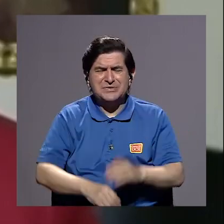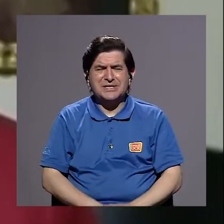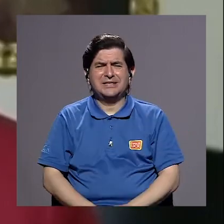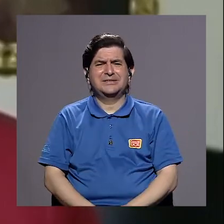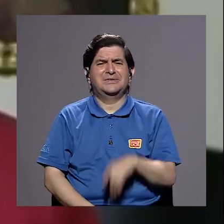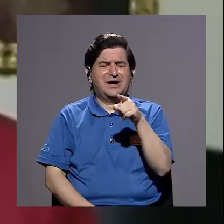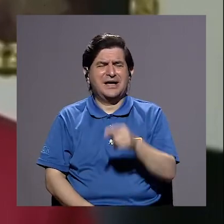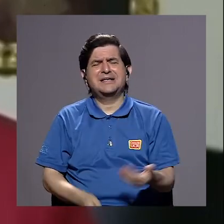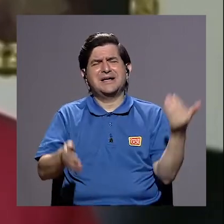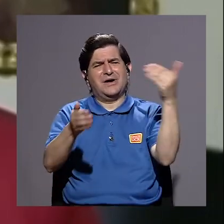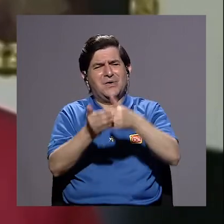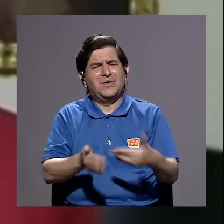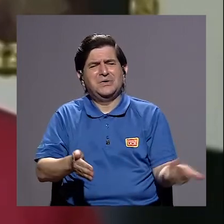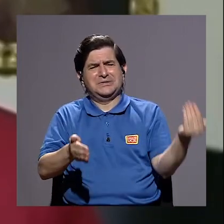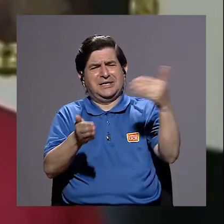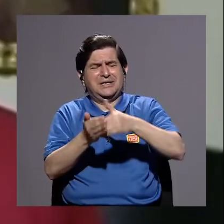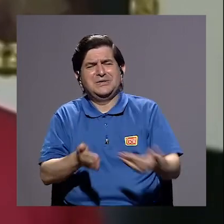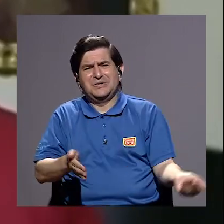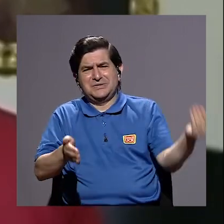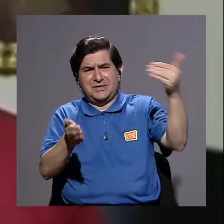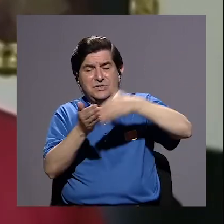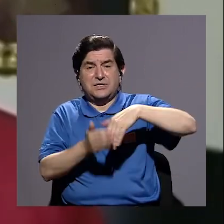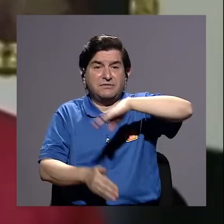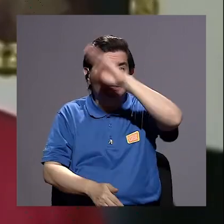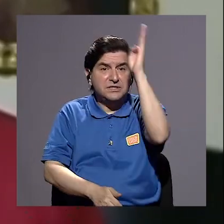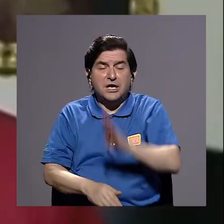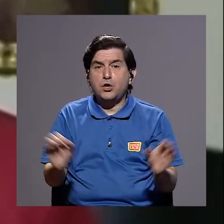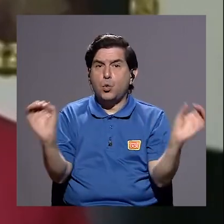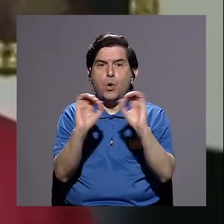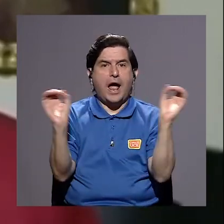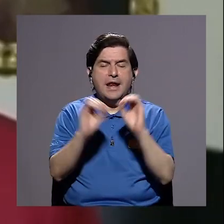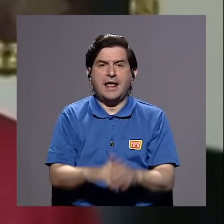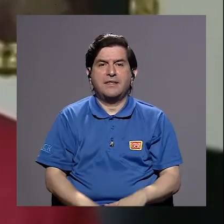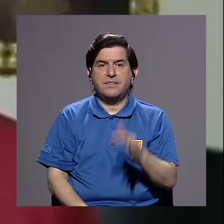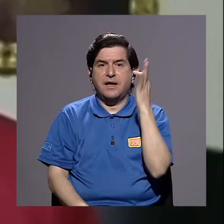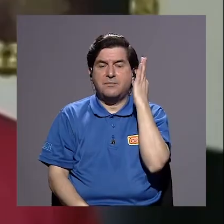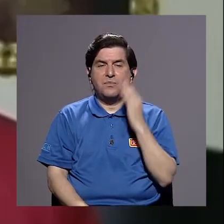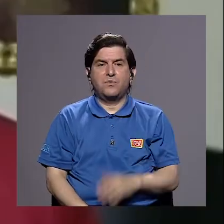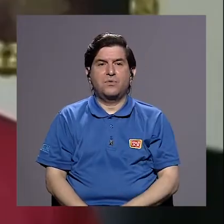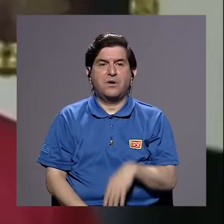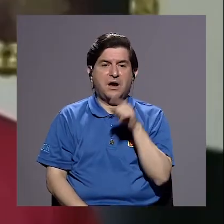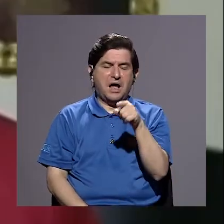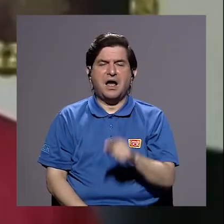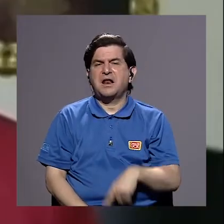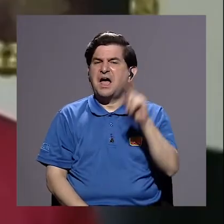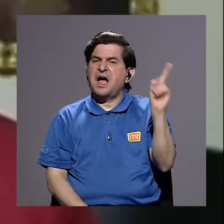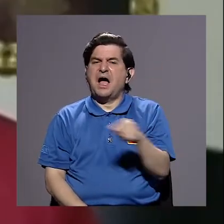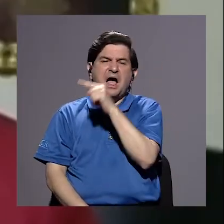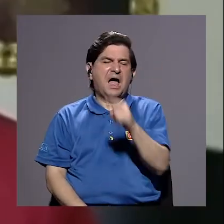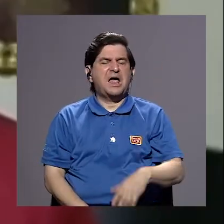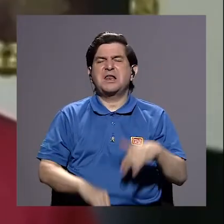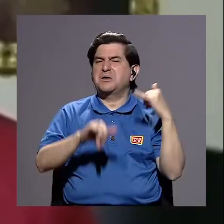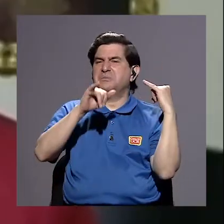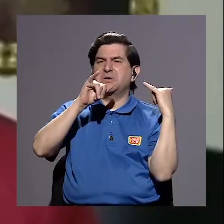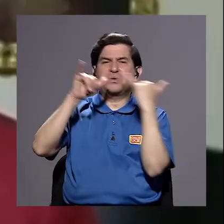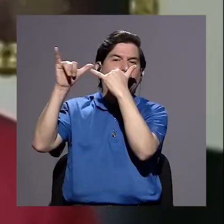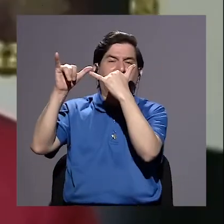seguían revictimizándola y nunca se llegaba a nada y ella terminó quitando la denuncia contra